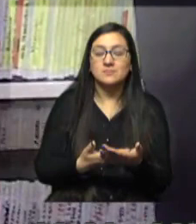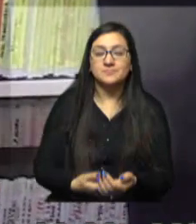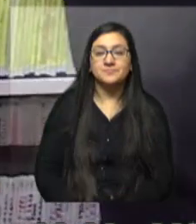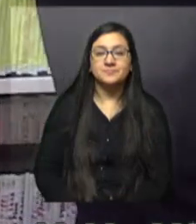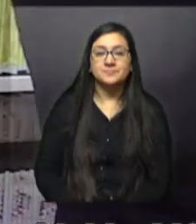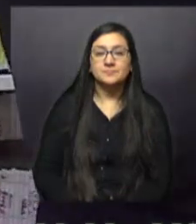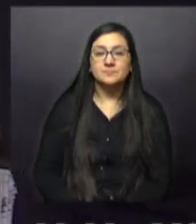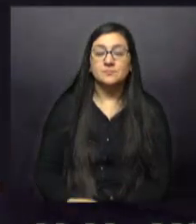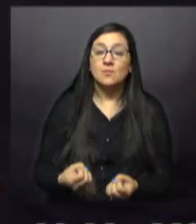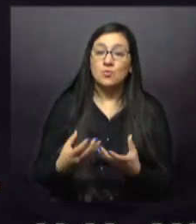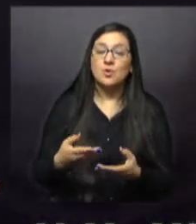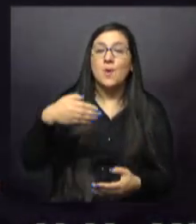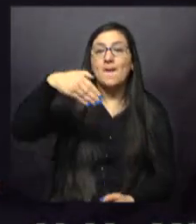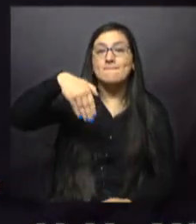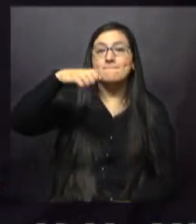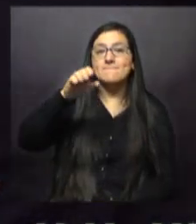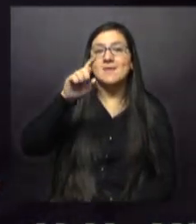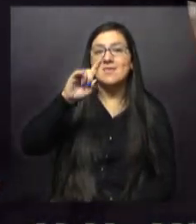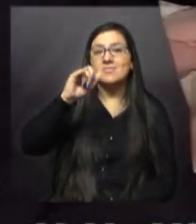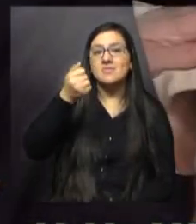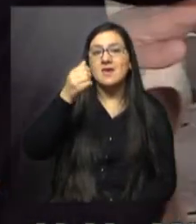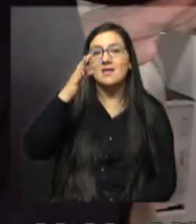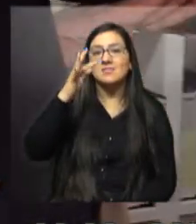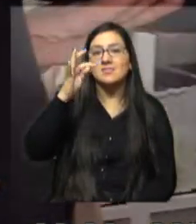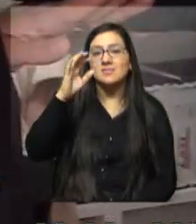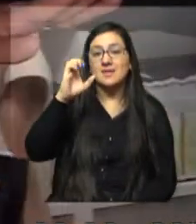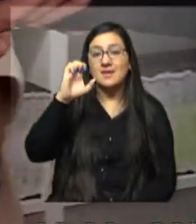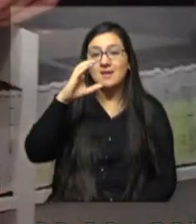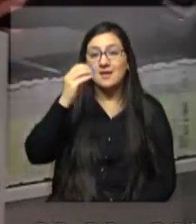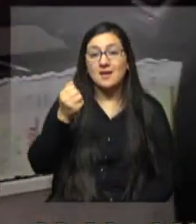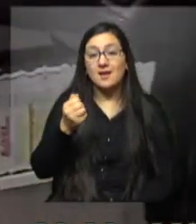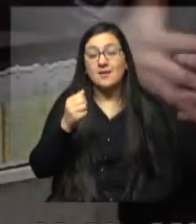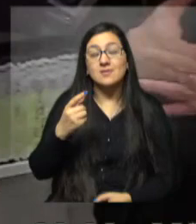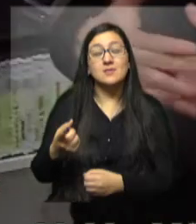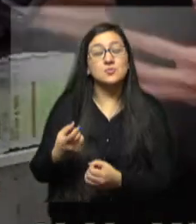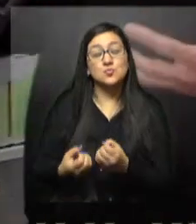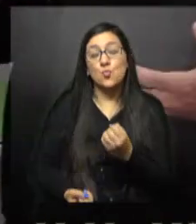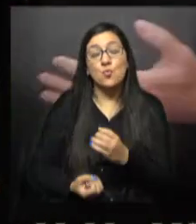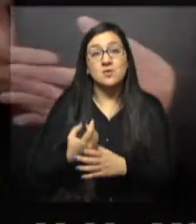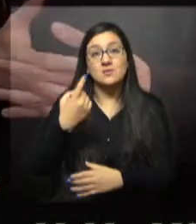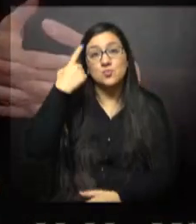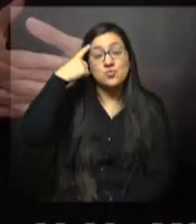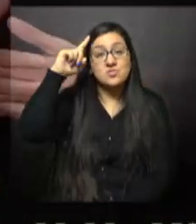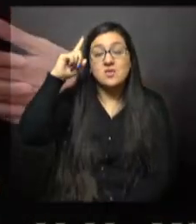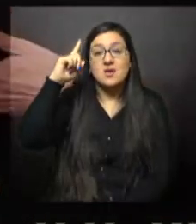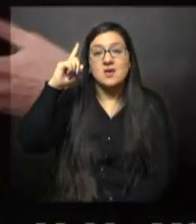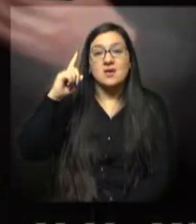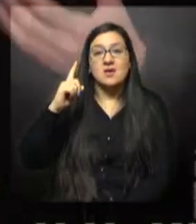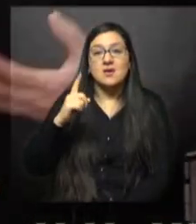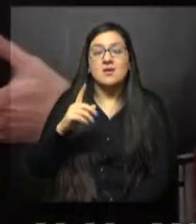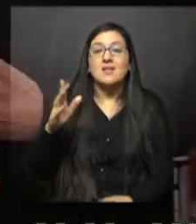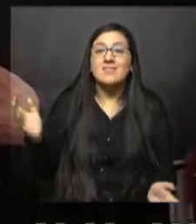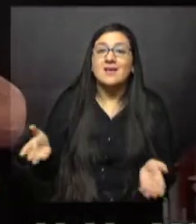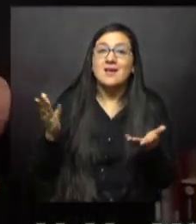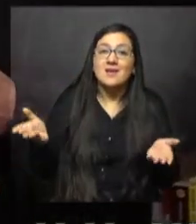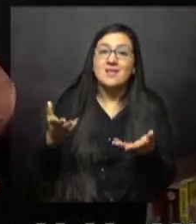lugar? Bueno, la Mediateca, desde su origen y su idea fundamental, siempre fue la idea de generar